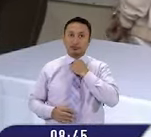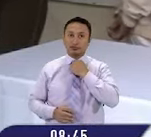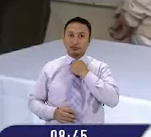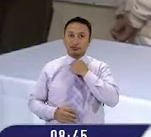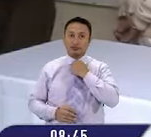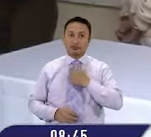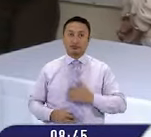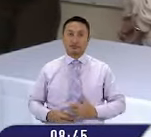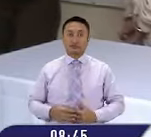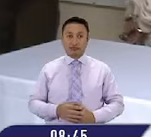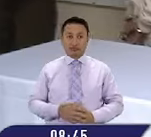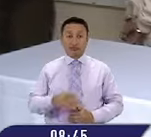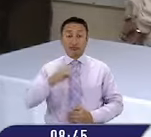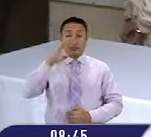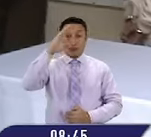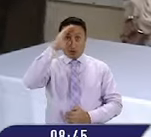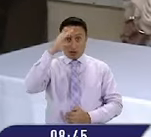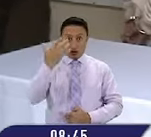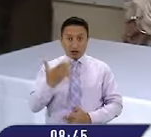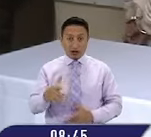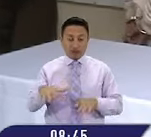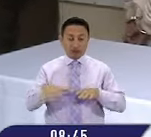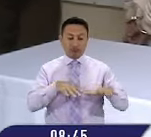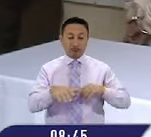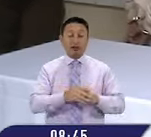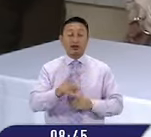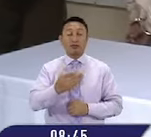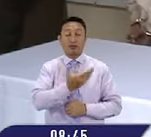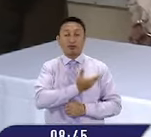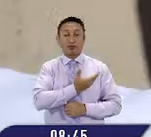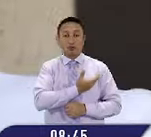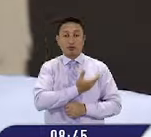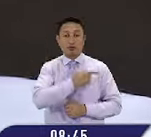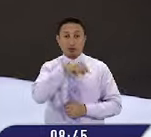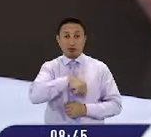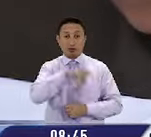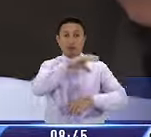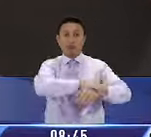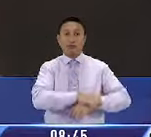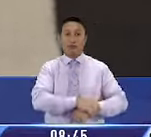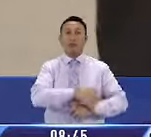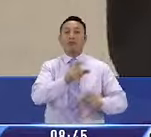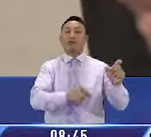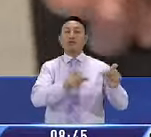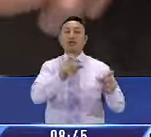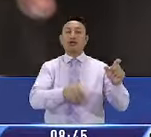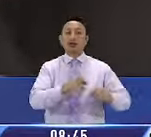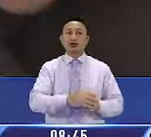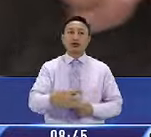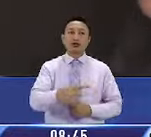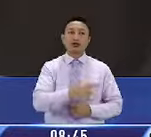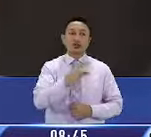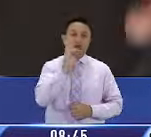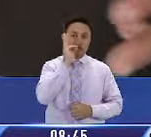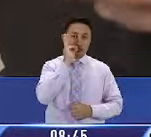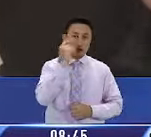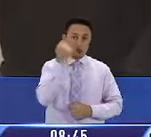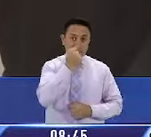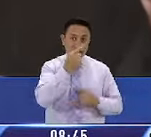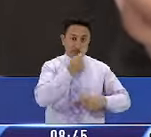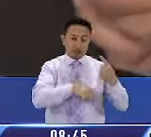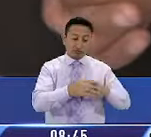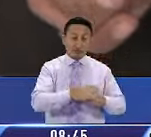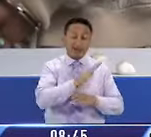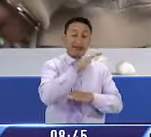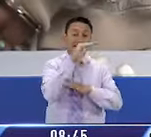Acciones por parte de la Policía Nacional en el distrito Manuela Sáenz permitieron la detención de varias personas dedicadas al microtráfico en el sector de